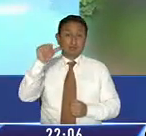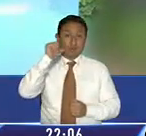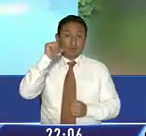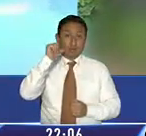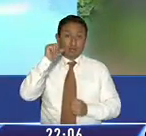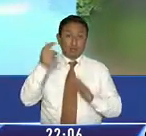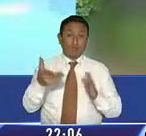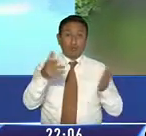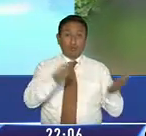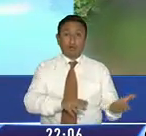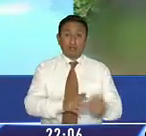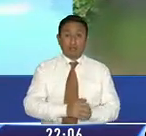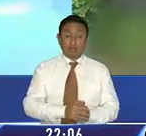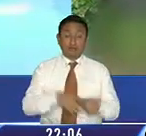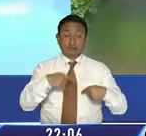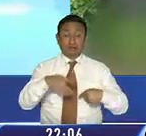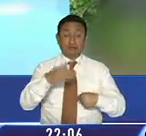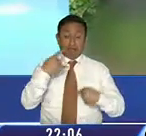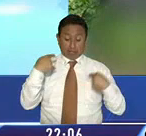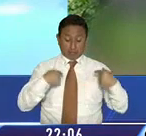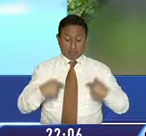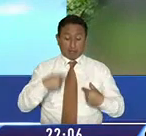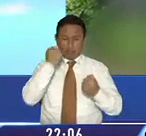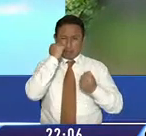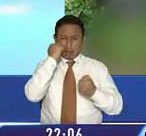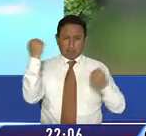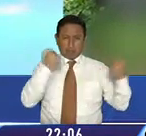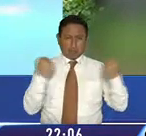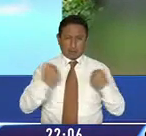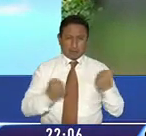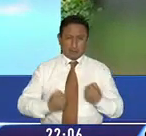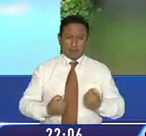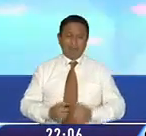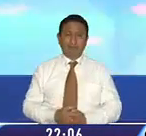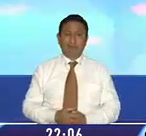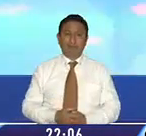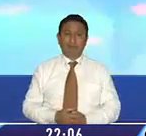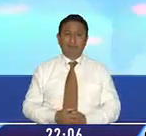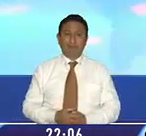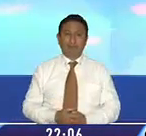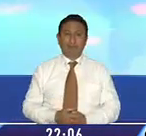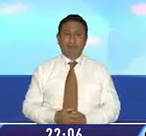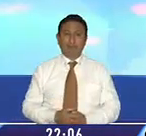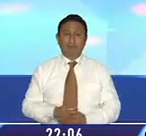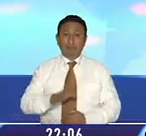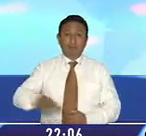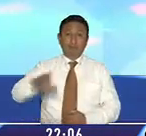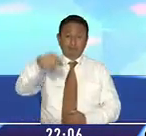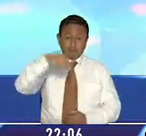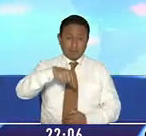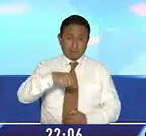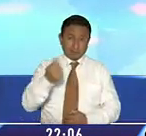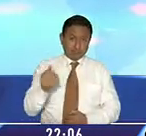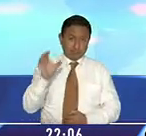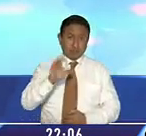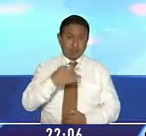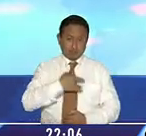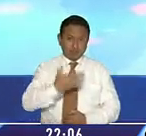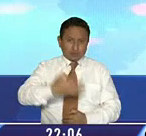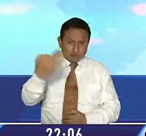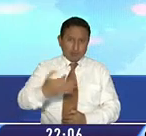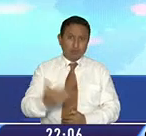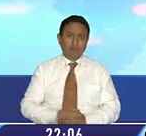Estaba muerto y presentaba varios signos de tortura. Donde todos ustedes pueden venir a hacer sus inversiones y nosotros